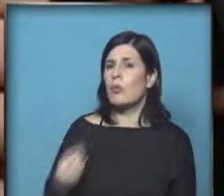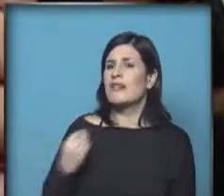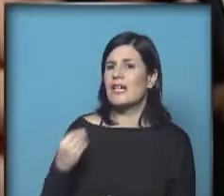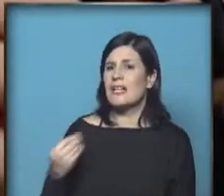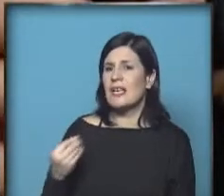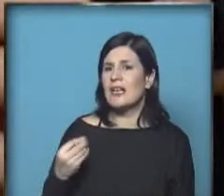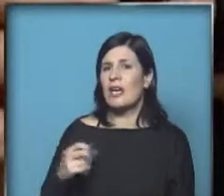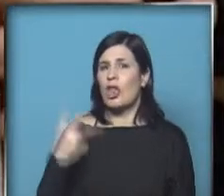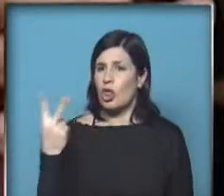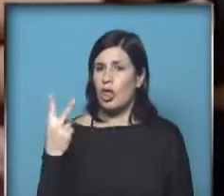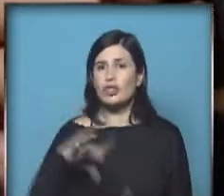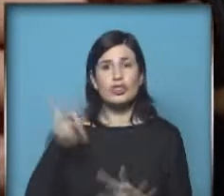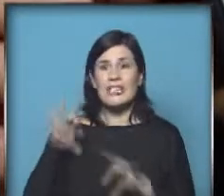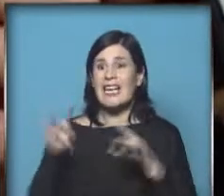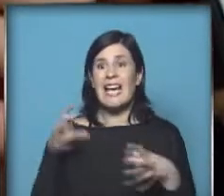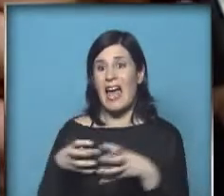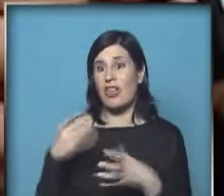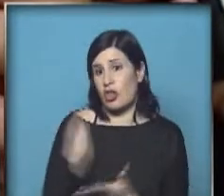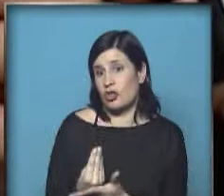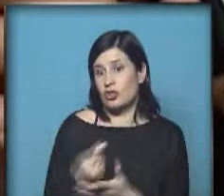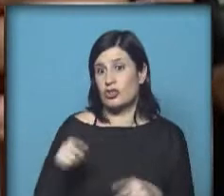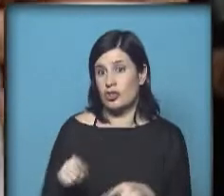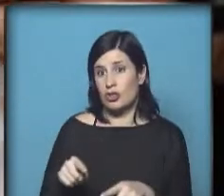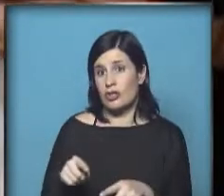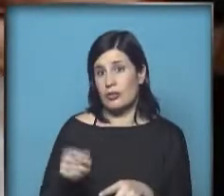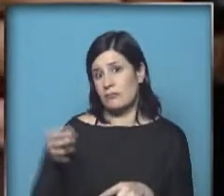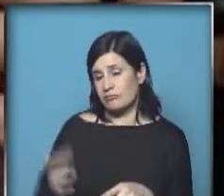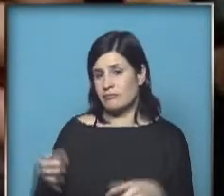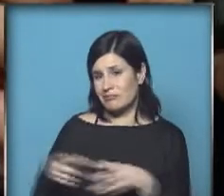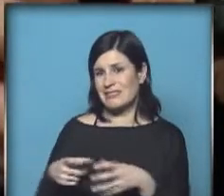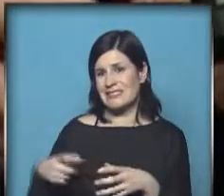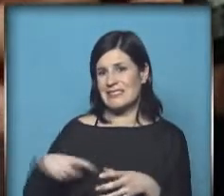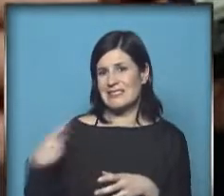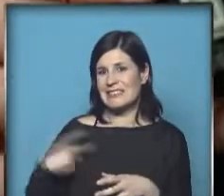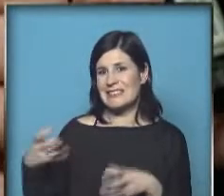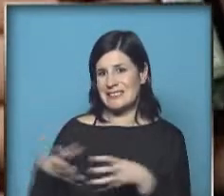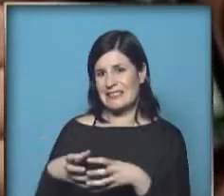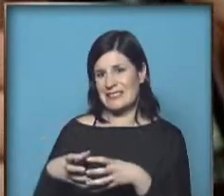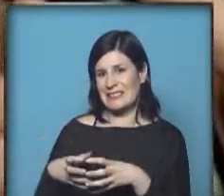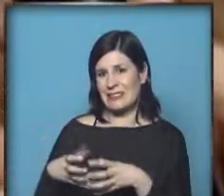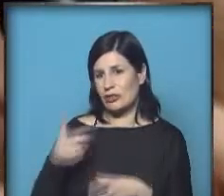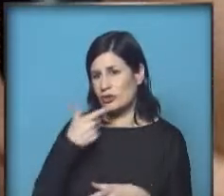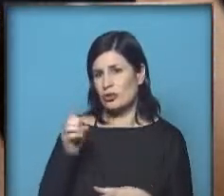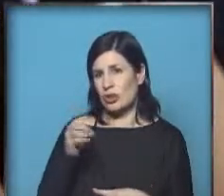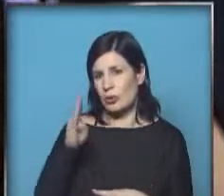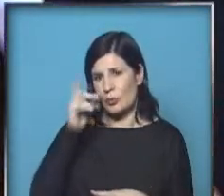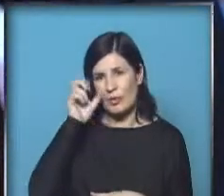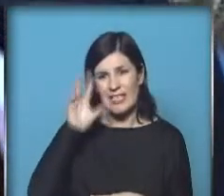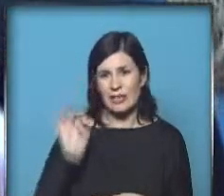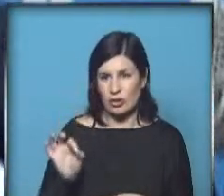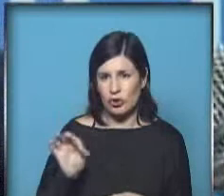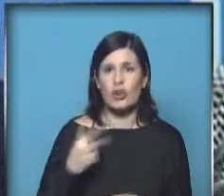actitud de dos delegados que responden a el pollo sobrero edgardo reinoso